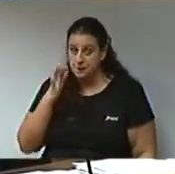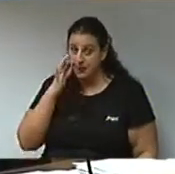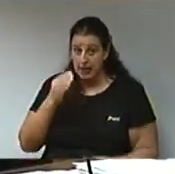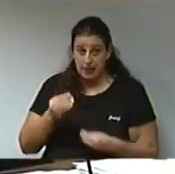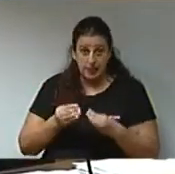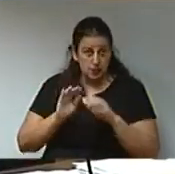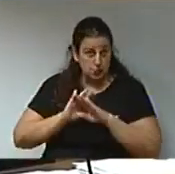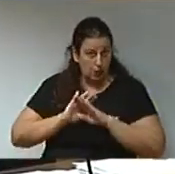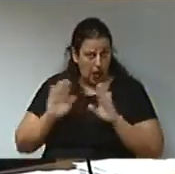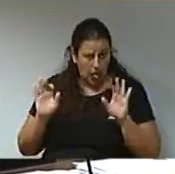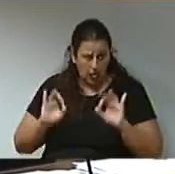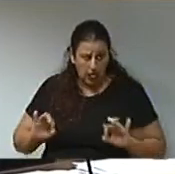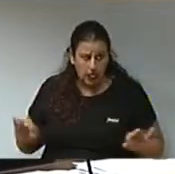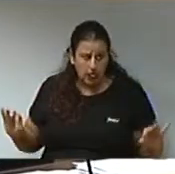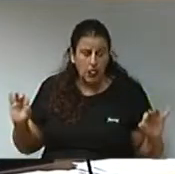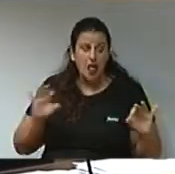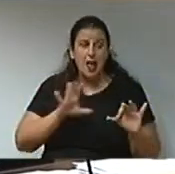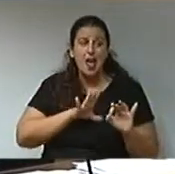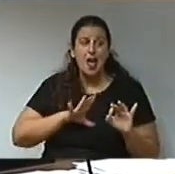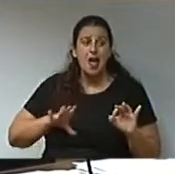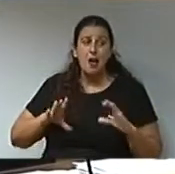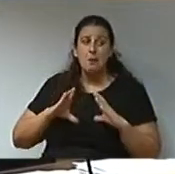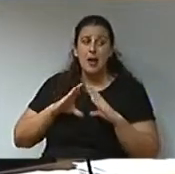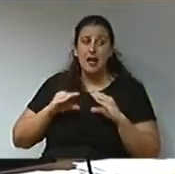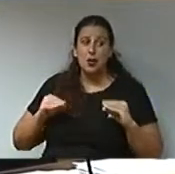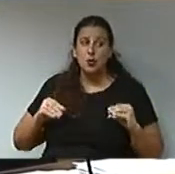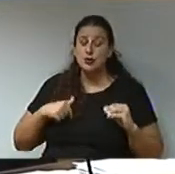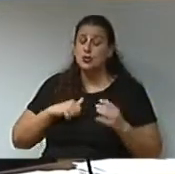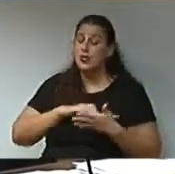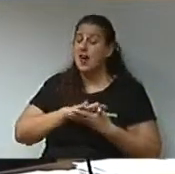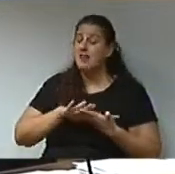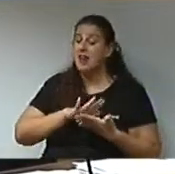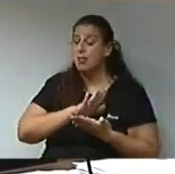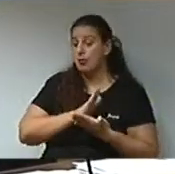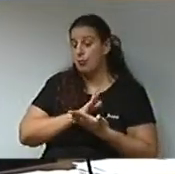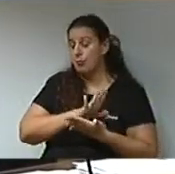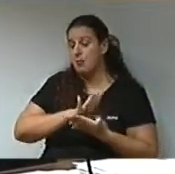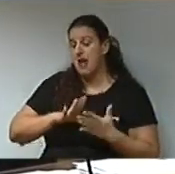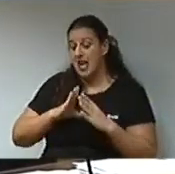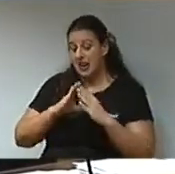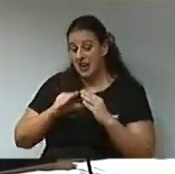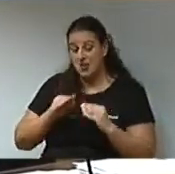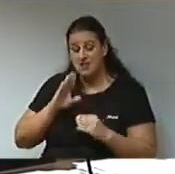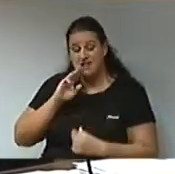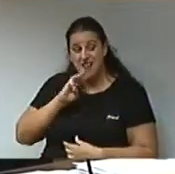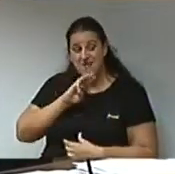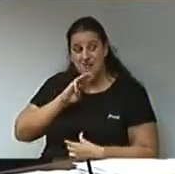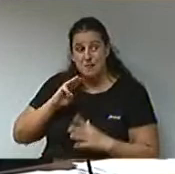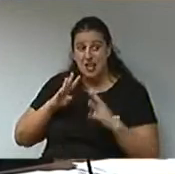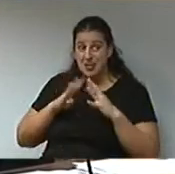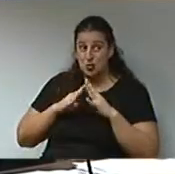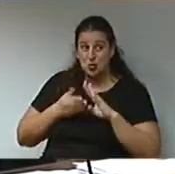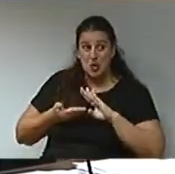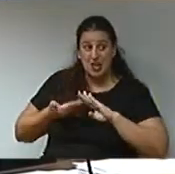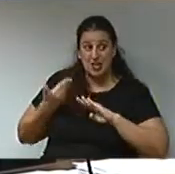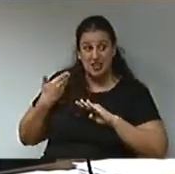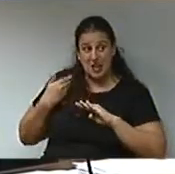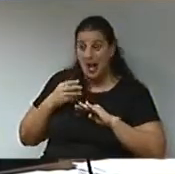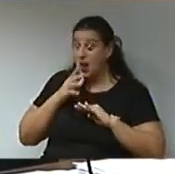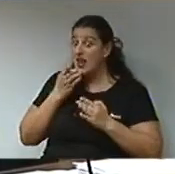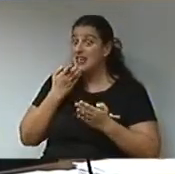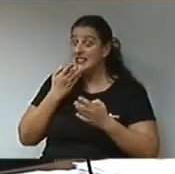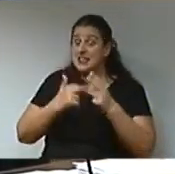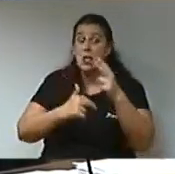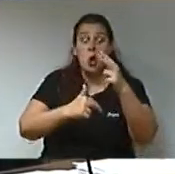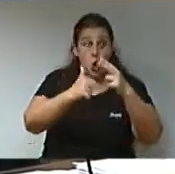nada, que los barracones, perdone, le he hablado de los barracones estructurales que ustedes dejaron, que eso ya no estarán estructurales. Ahora habrá barracones cuando habrá que hacer